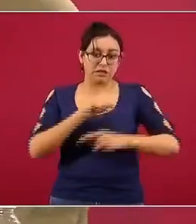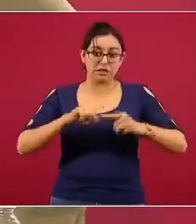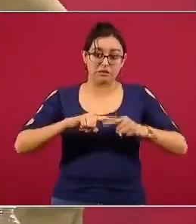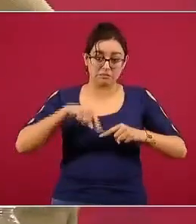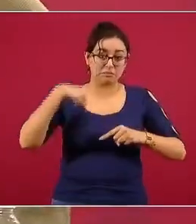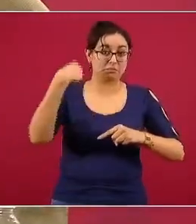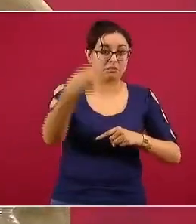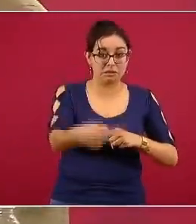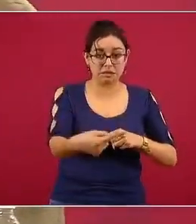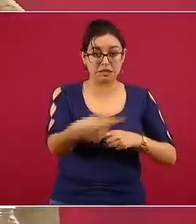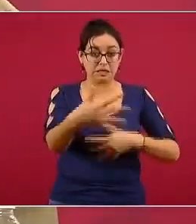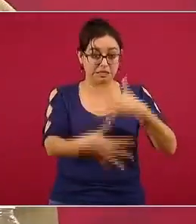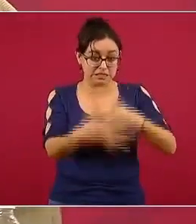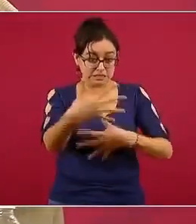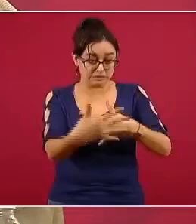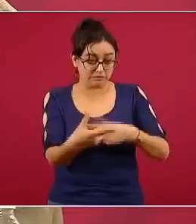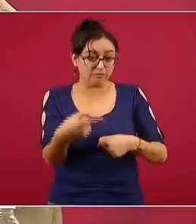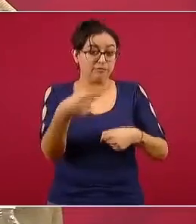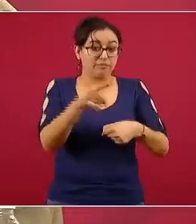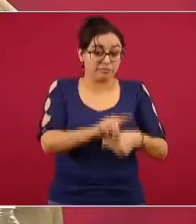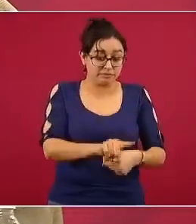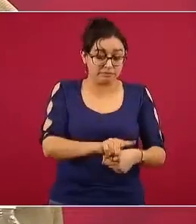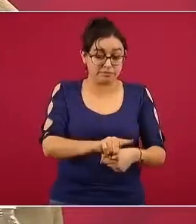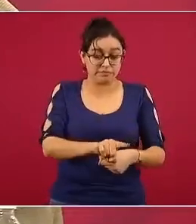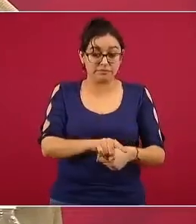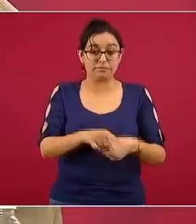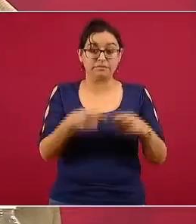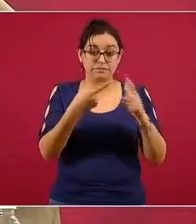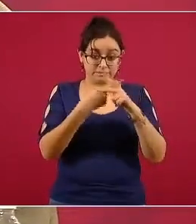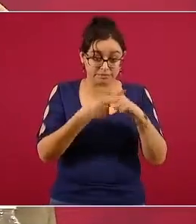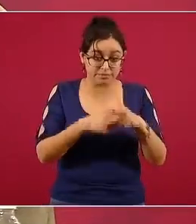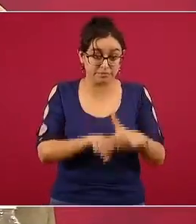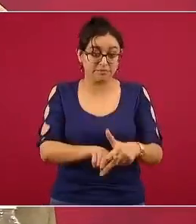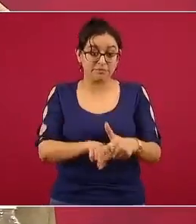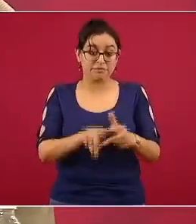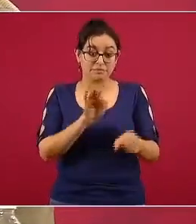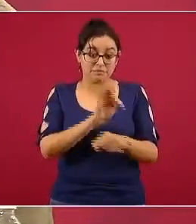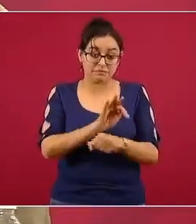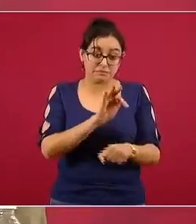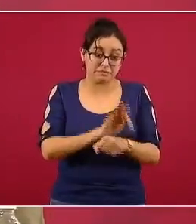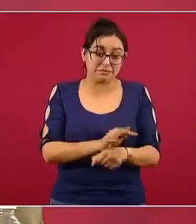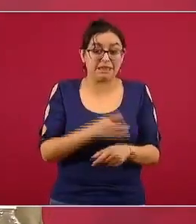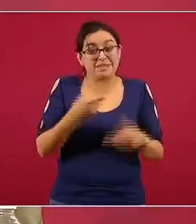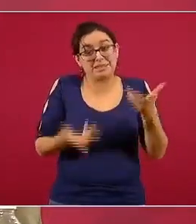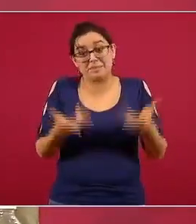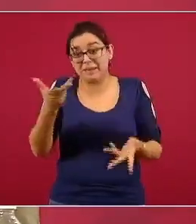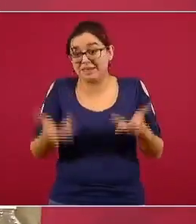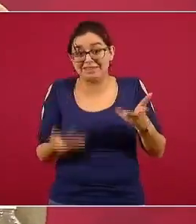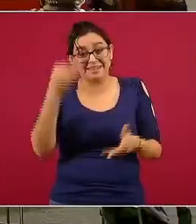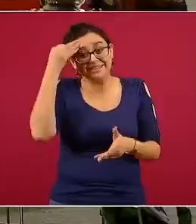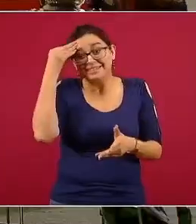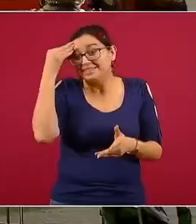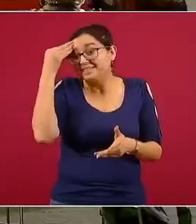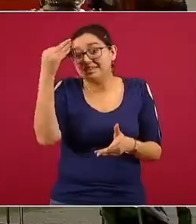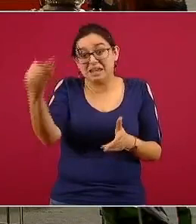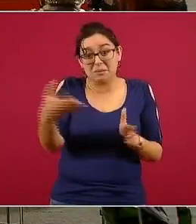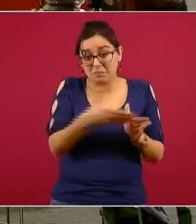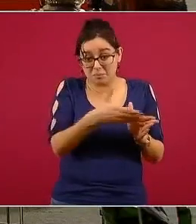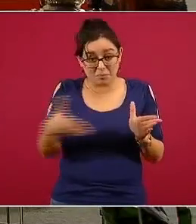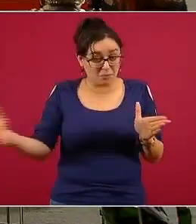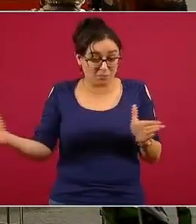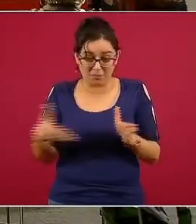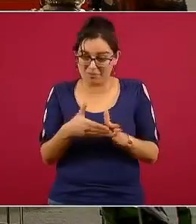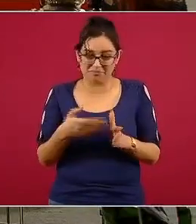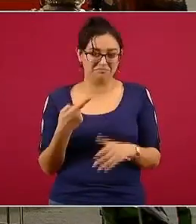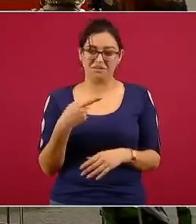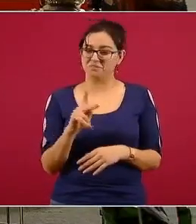después pasaron tal vez los 15 días que se espera que es donde se empiece a tener la protección, bueno, entonces sí sería un dato de interés, ¿no?